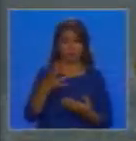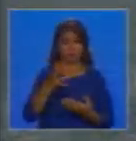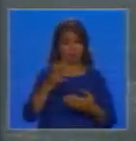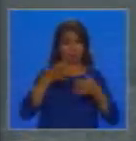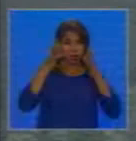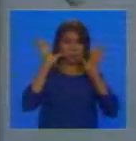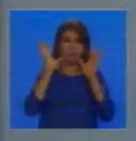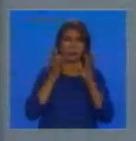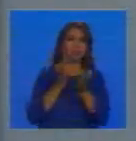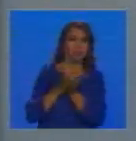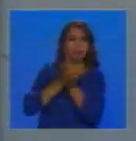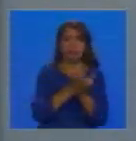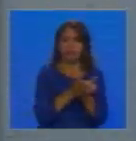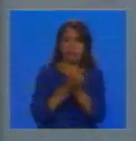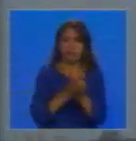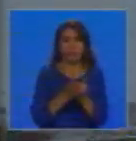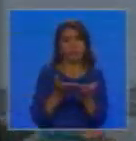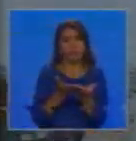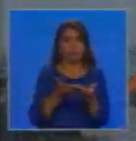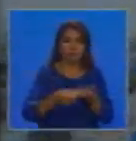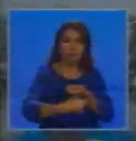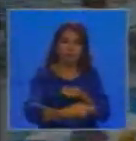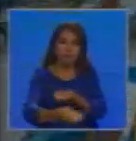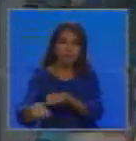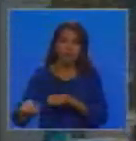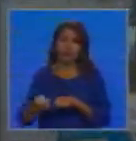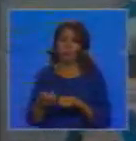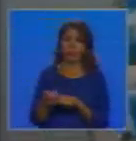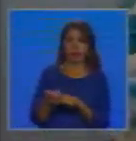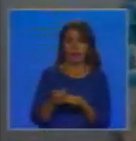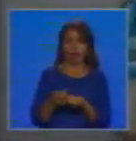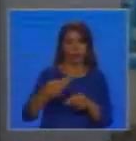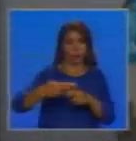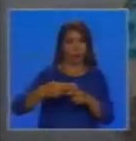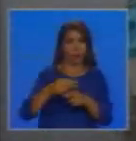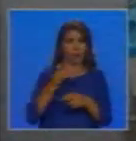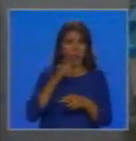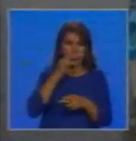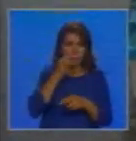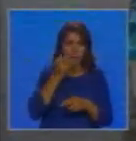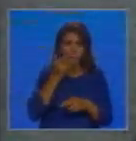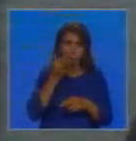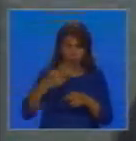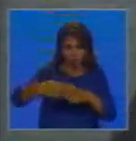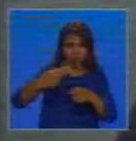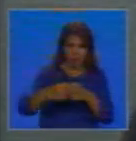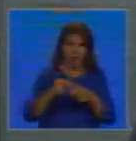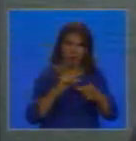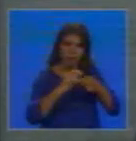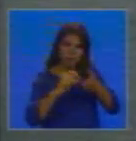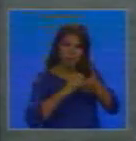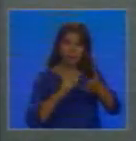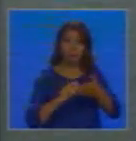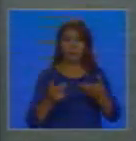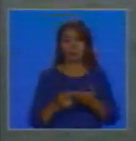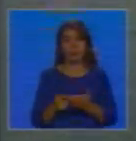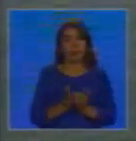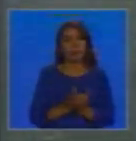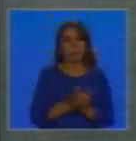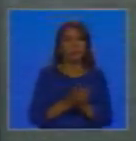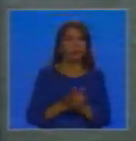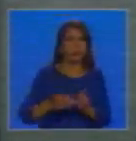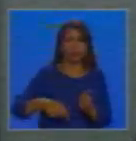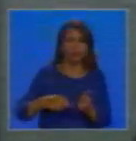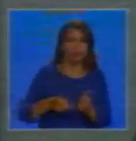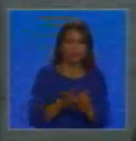de diciembre, mientras se encontraban a bordo del bote Niño de Oro. Aquí al Dorado andaban como a 160 millas y no hubo rastro